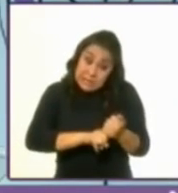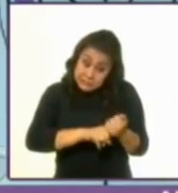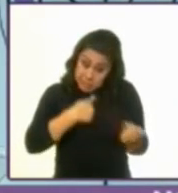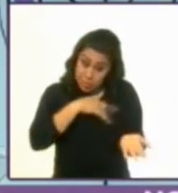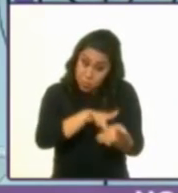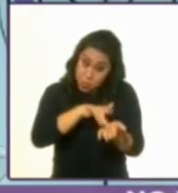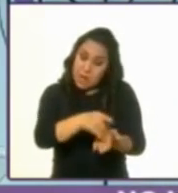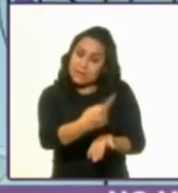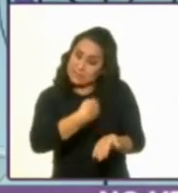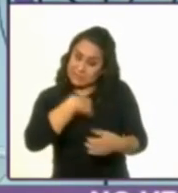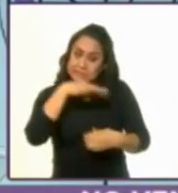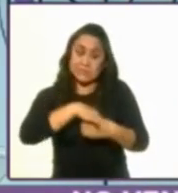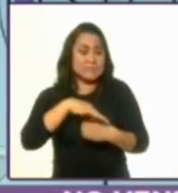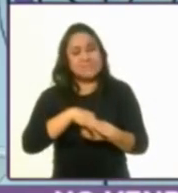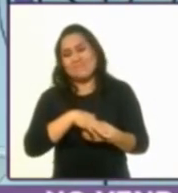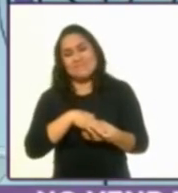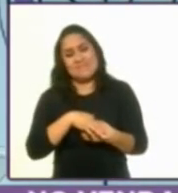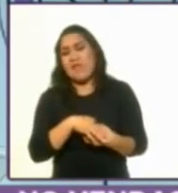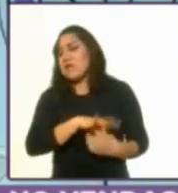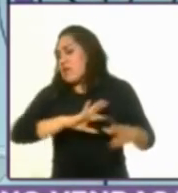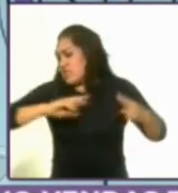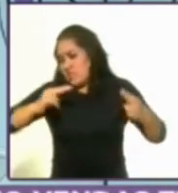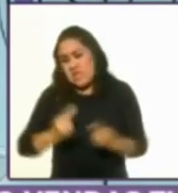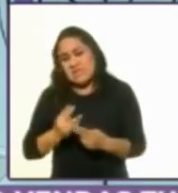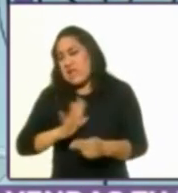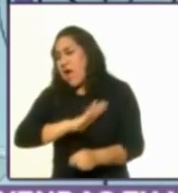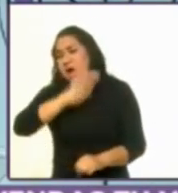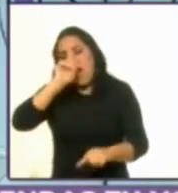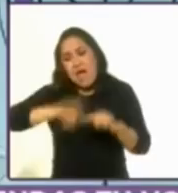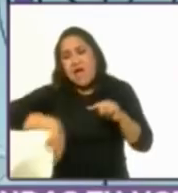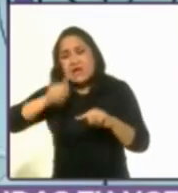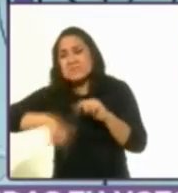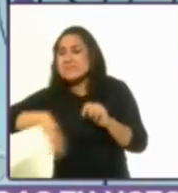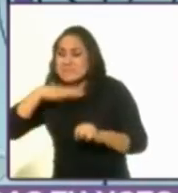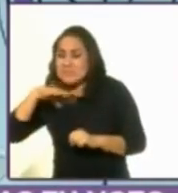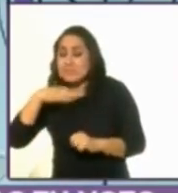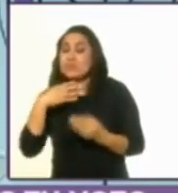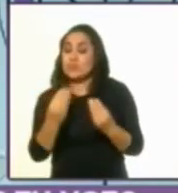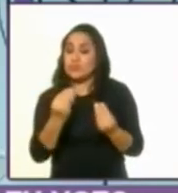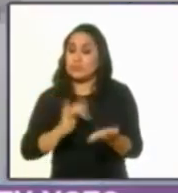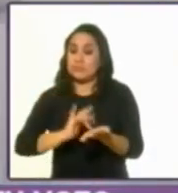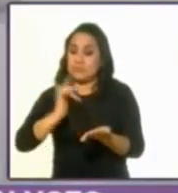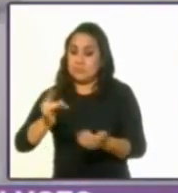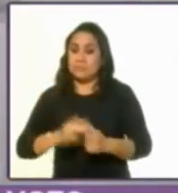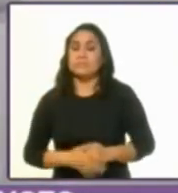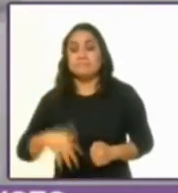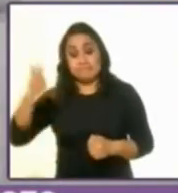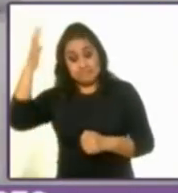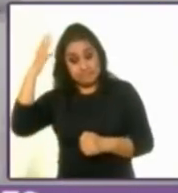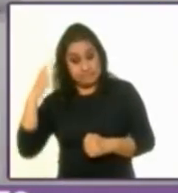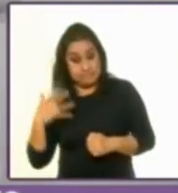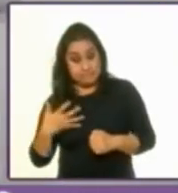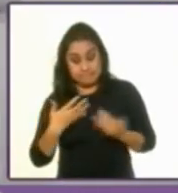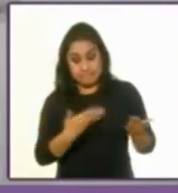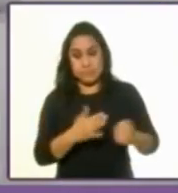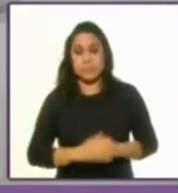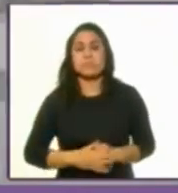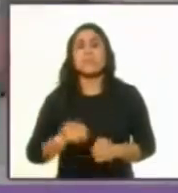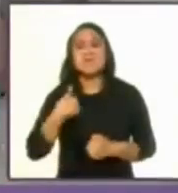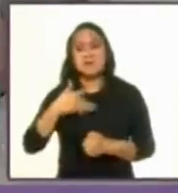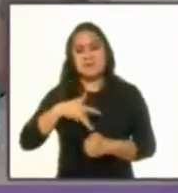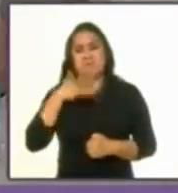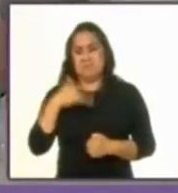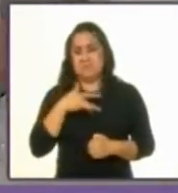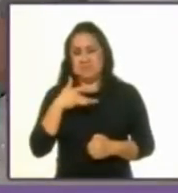políticas necesitamos terminar con estas corruptelas muchas gracias el mayor problema